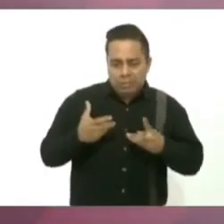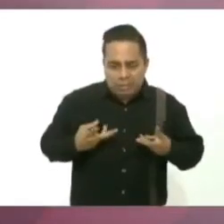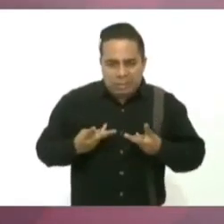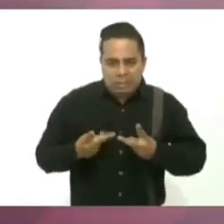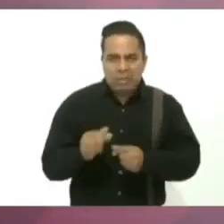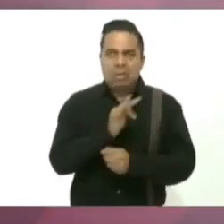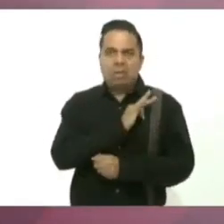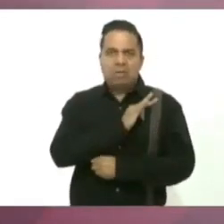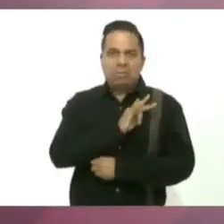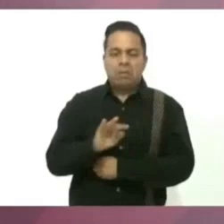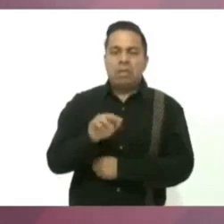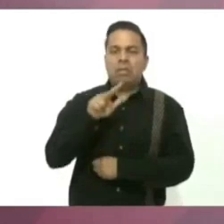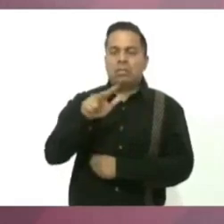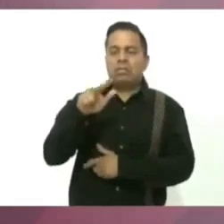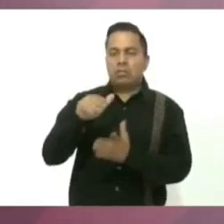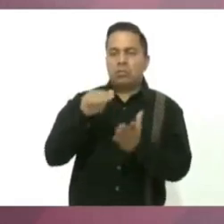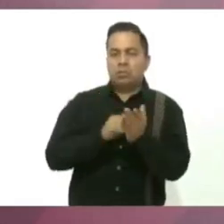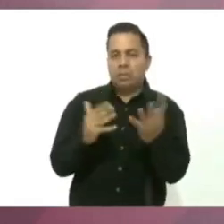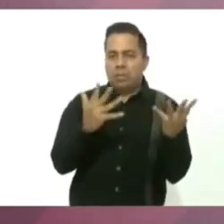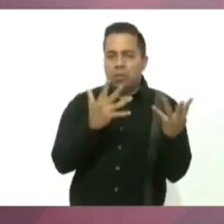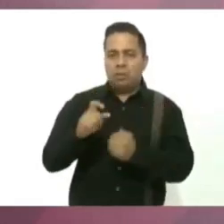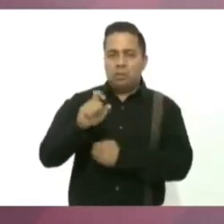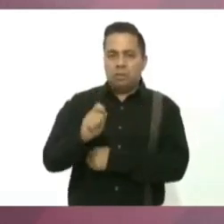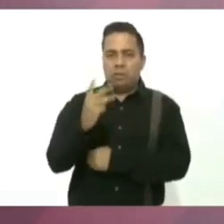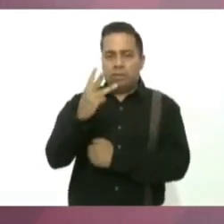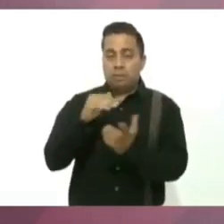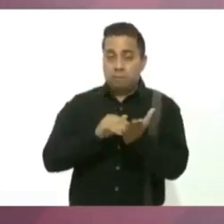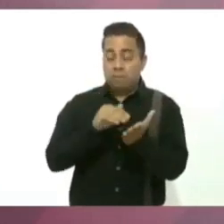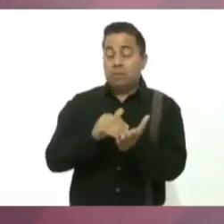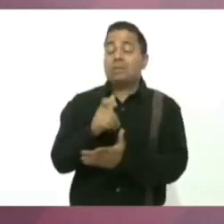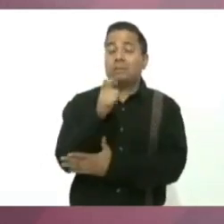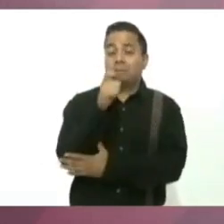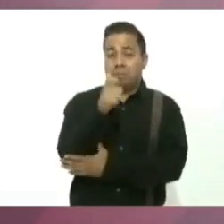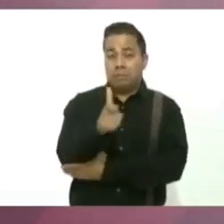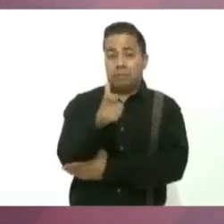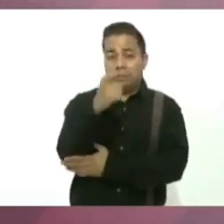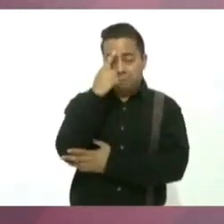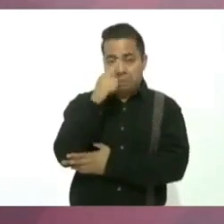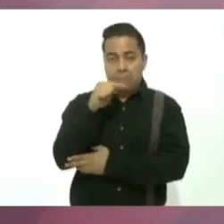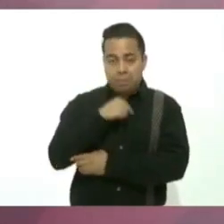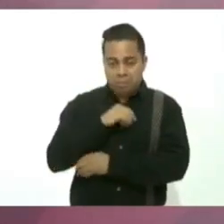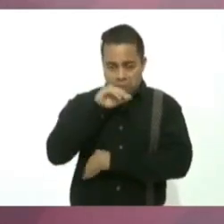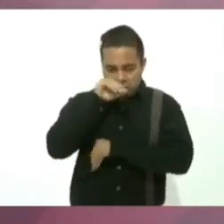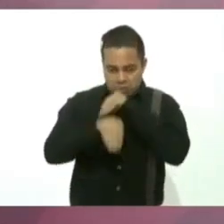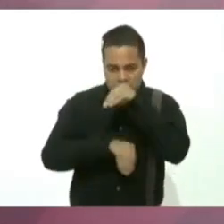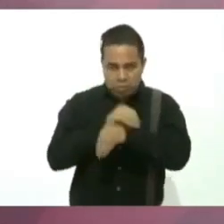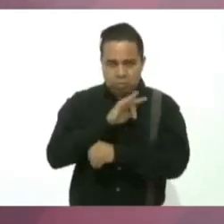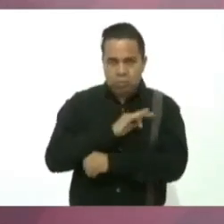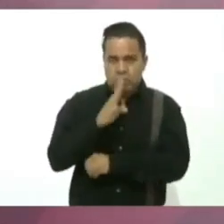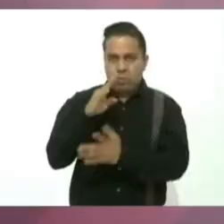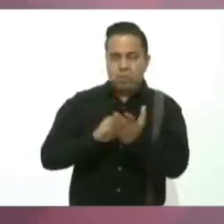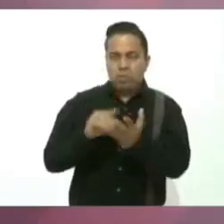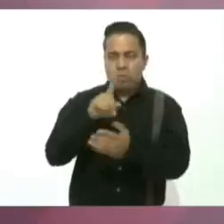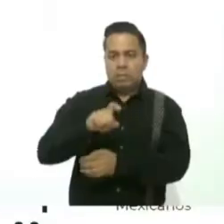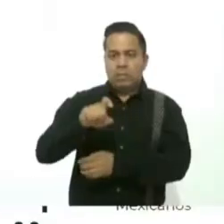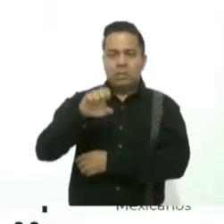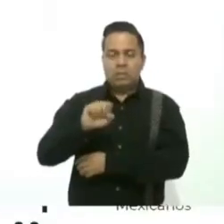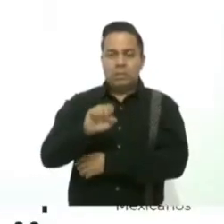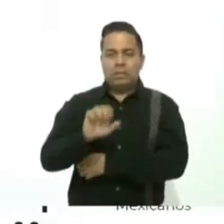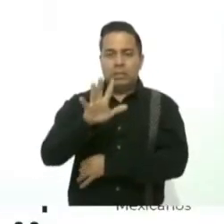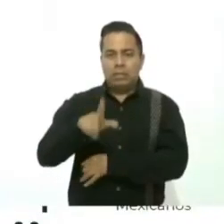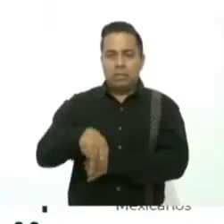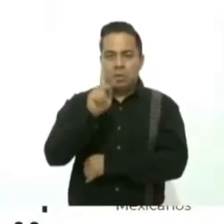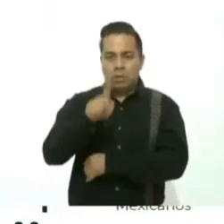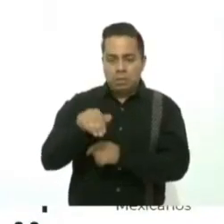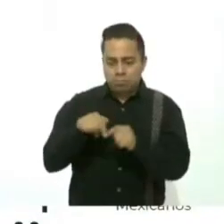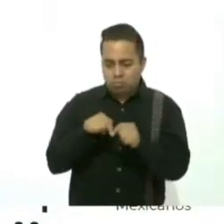de 18.923 millones de pesos para poder construir 4.165